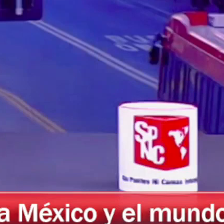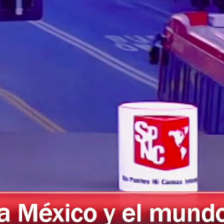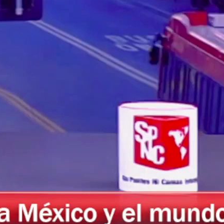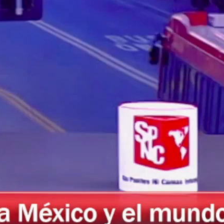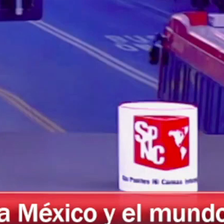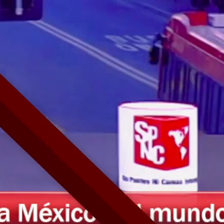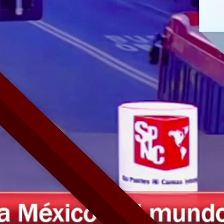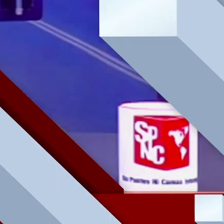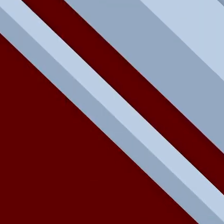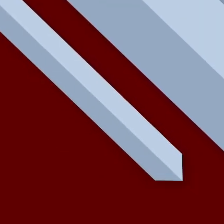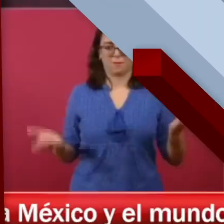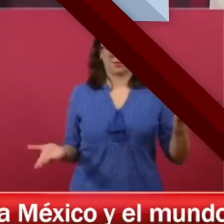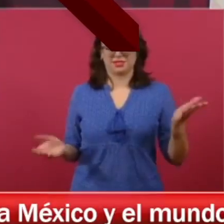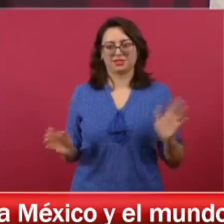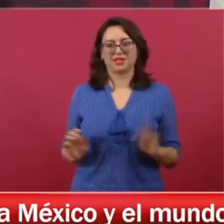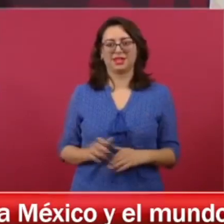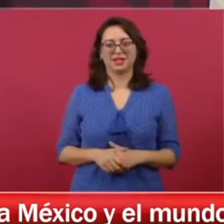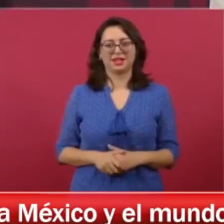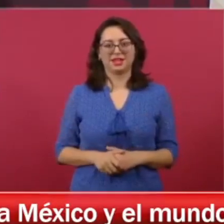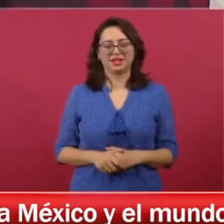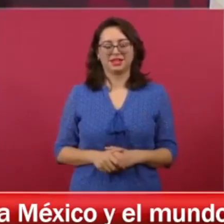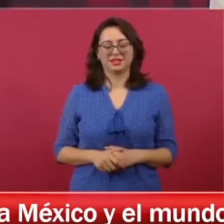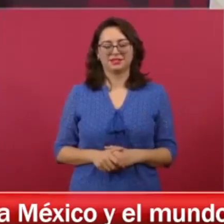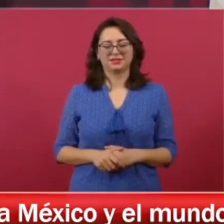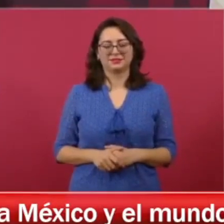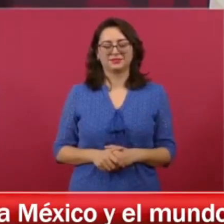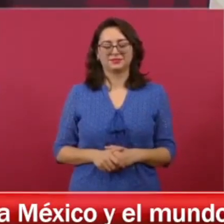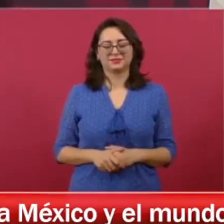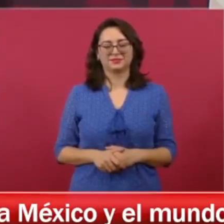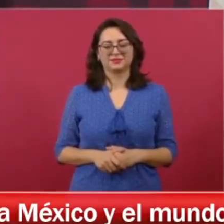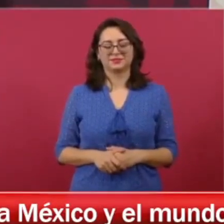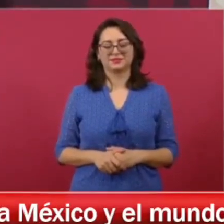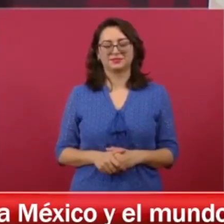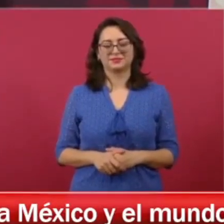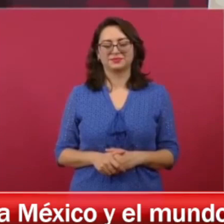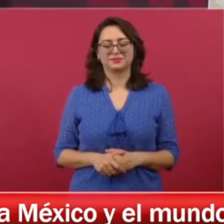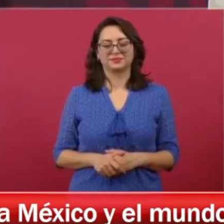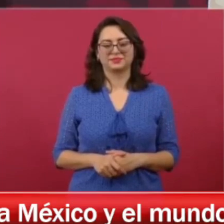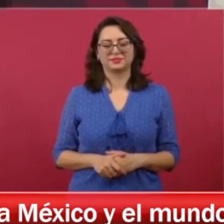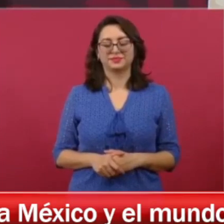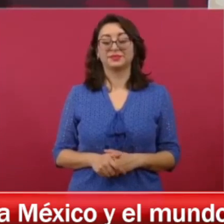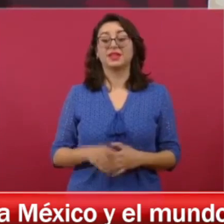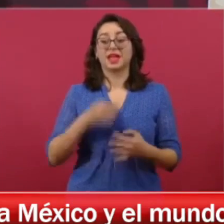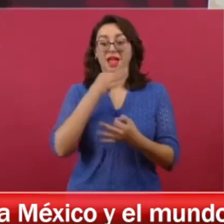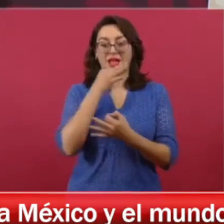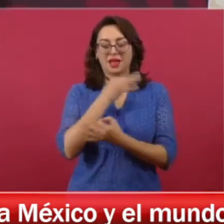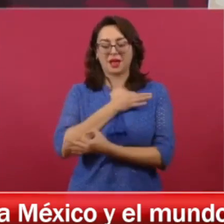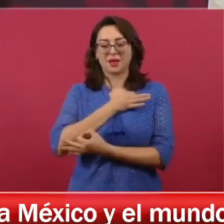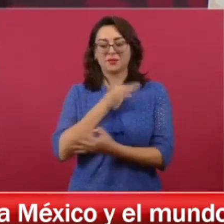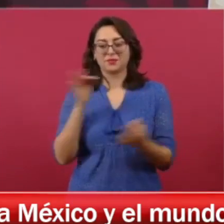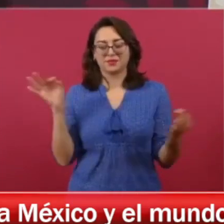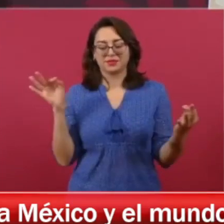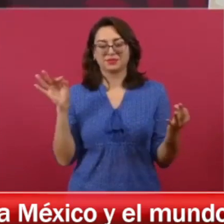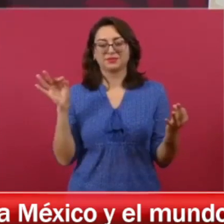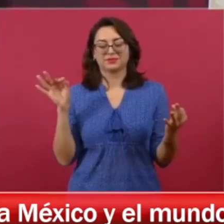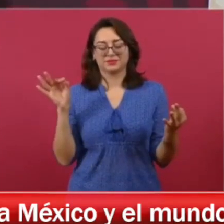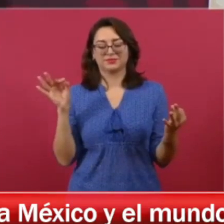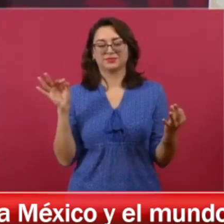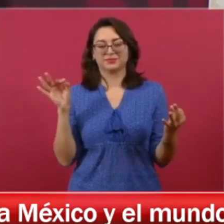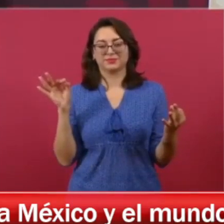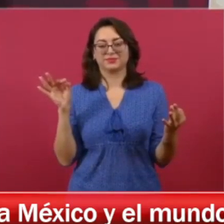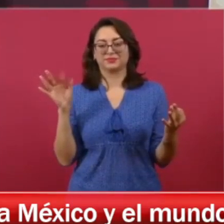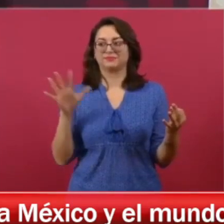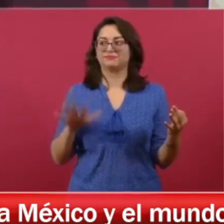presidente López Obrador les voy a dar a conocer y desde luego